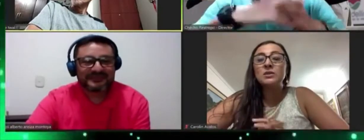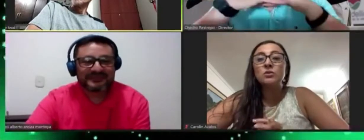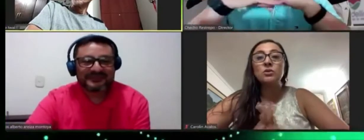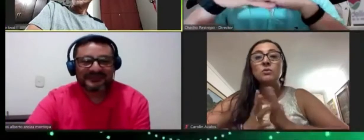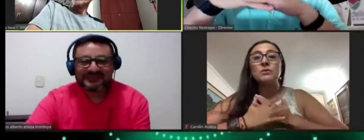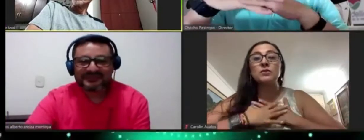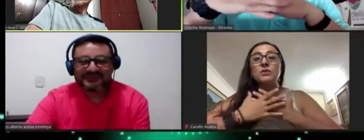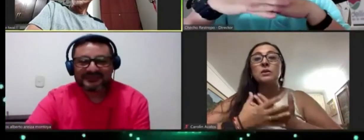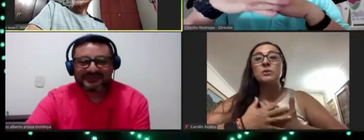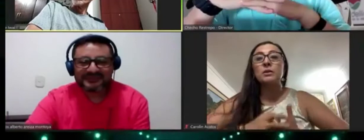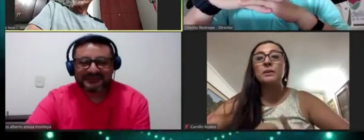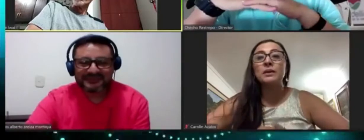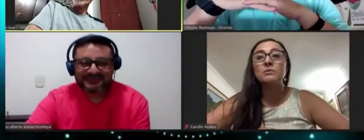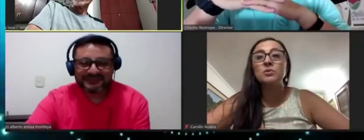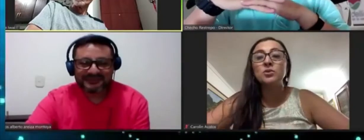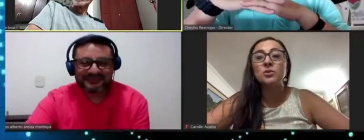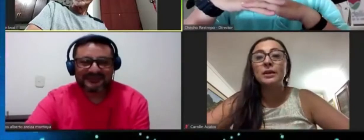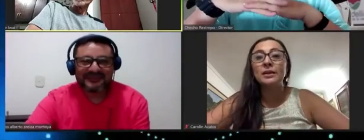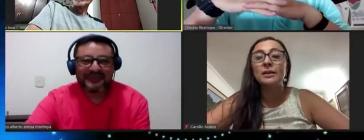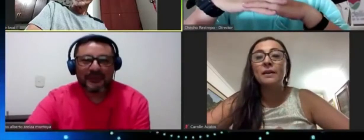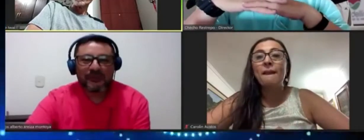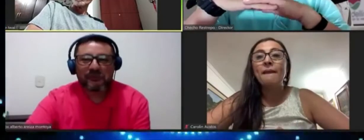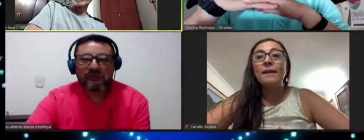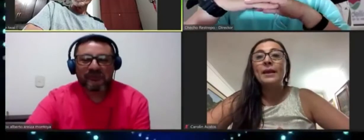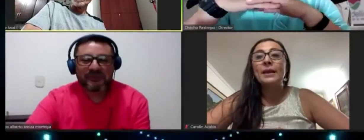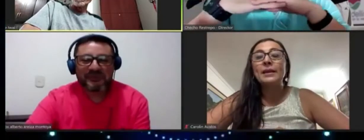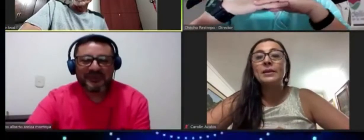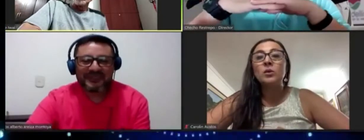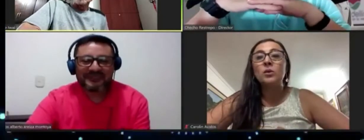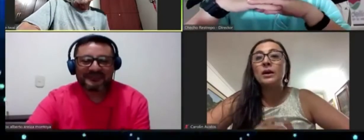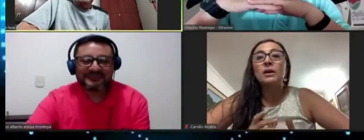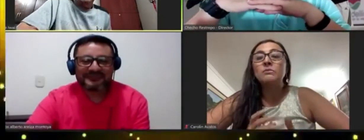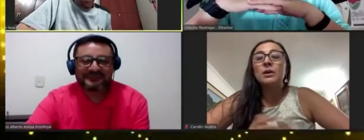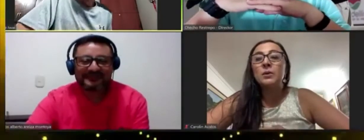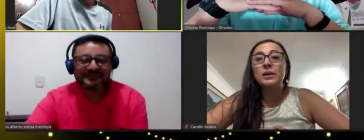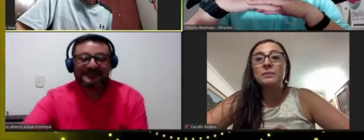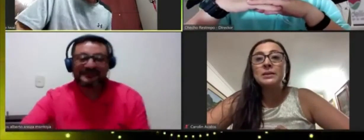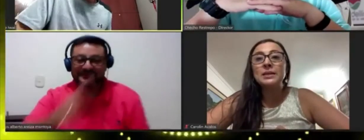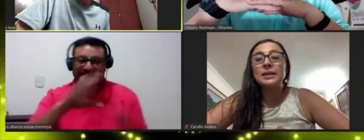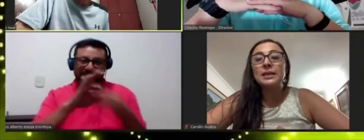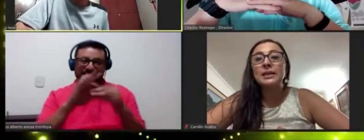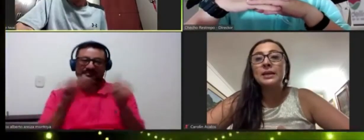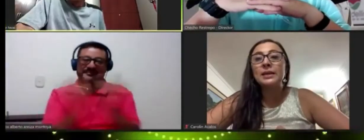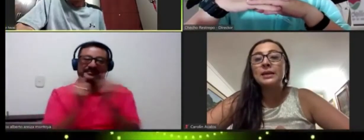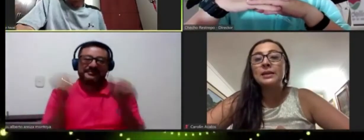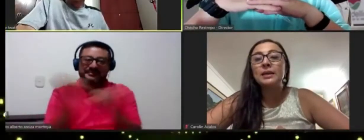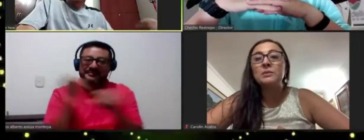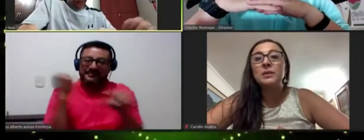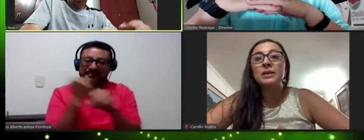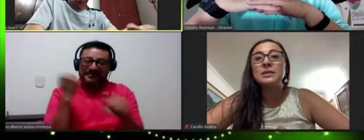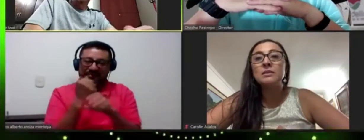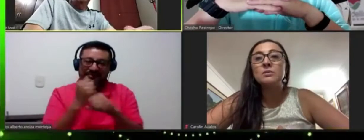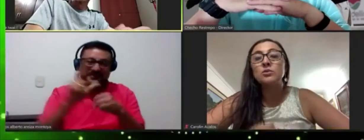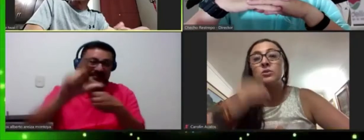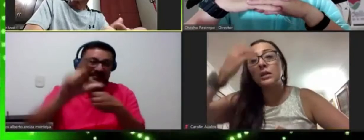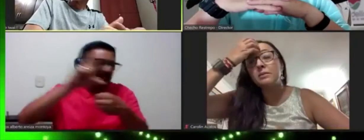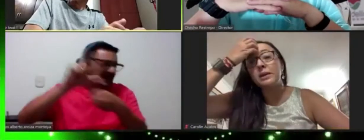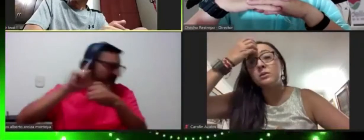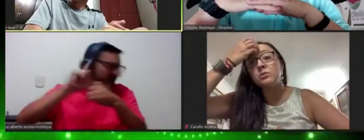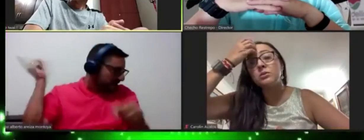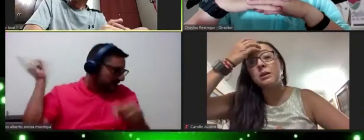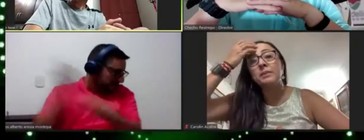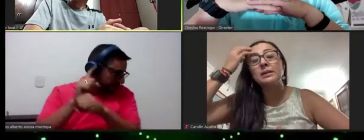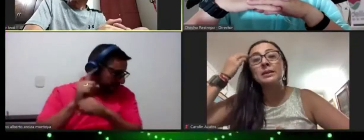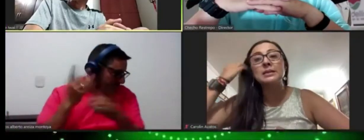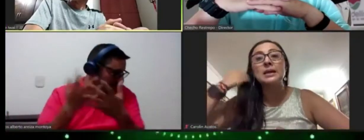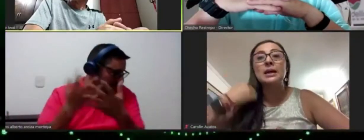que soy como fisioterapeuta. Aprendí mucho en toda una vida, pues, en la liga de gimnasia, muchos elementos